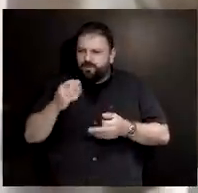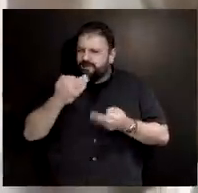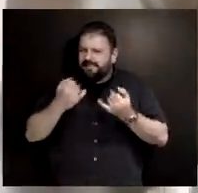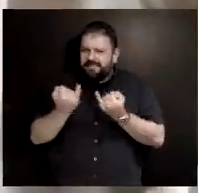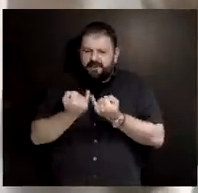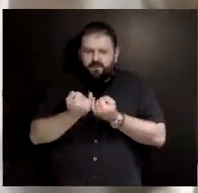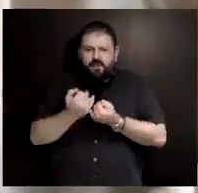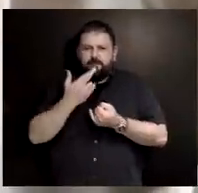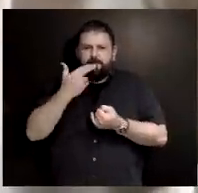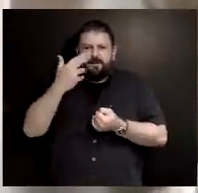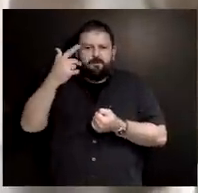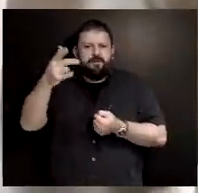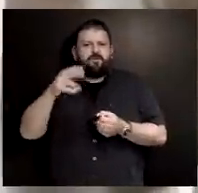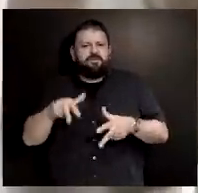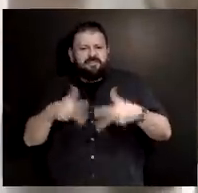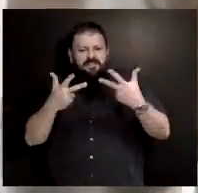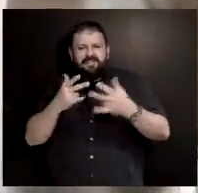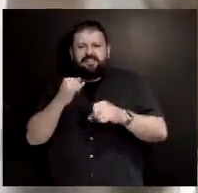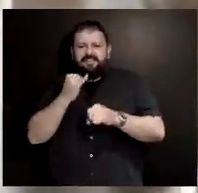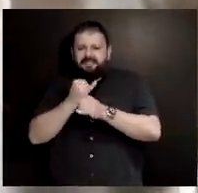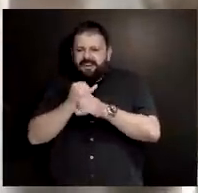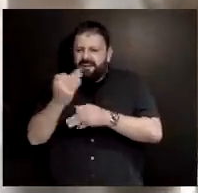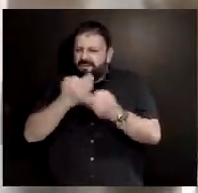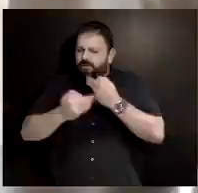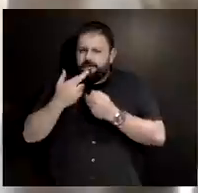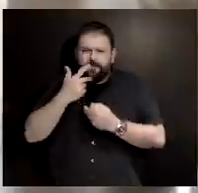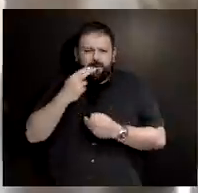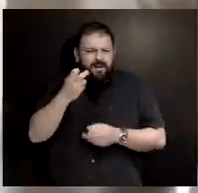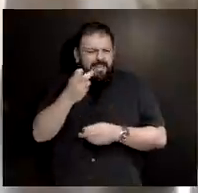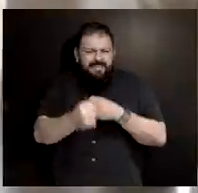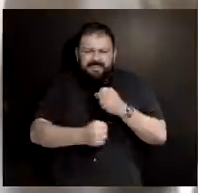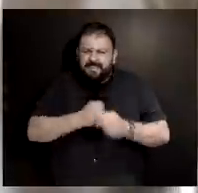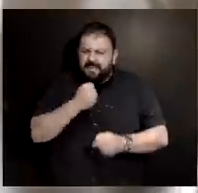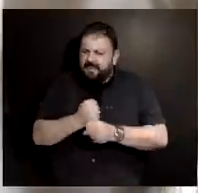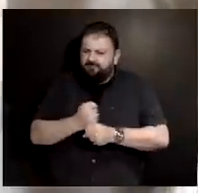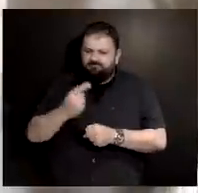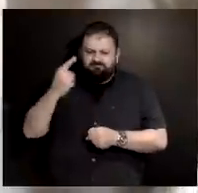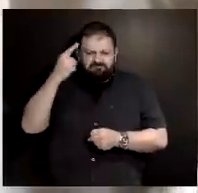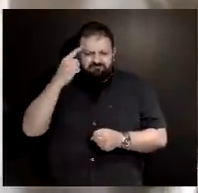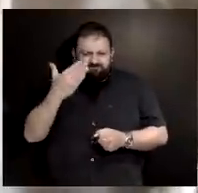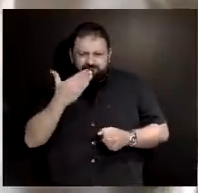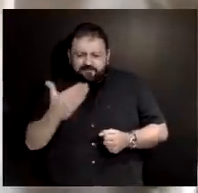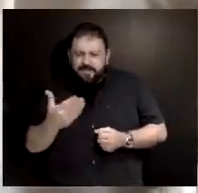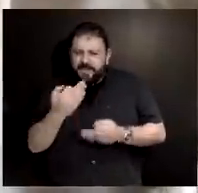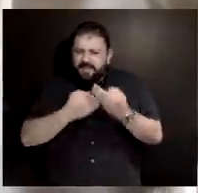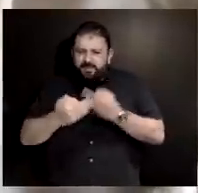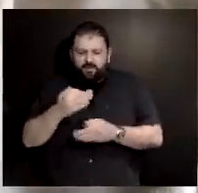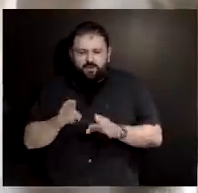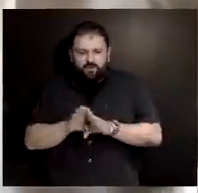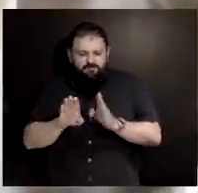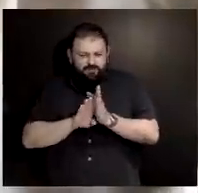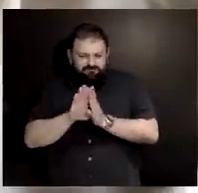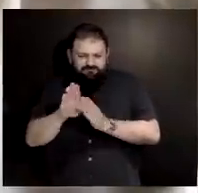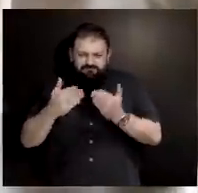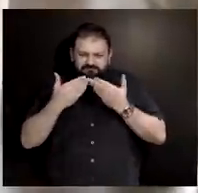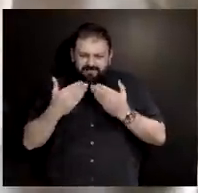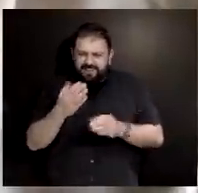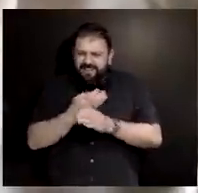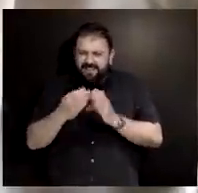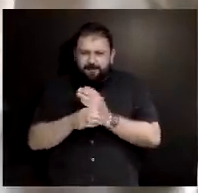plataformas digitales. Viene un año espectacular, de una actitud todavía, no sé si imparable, vamos a tener que cambiar la